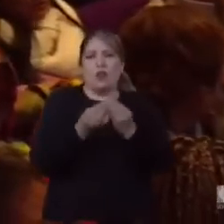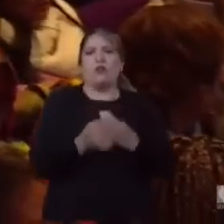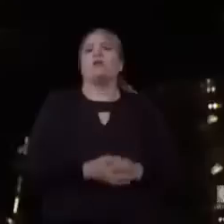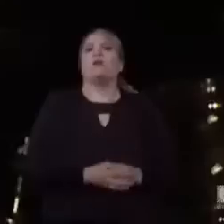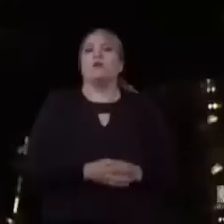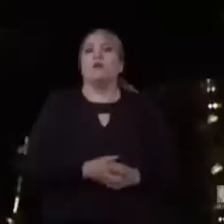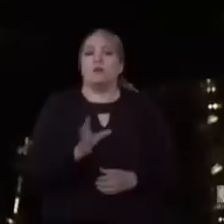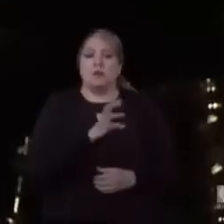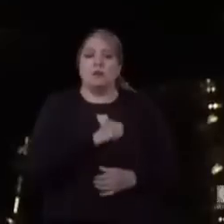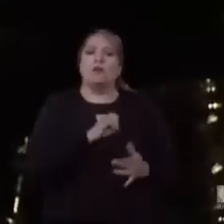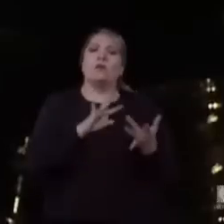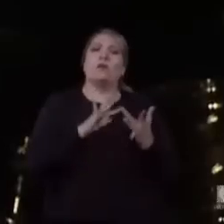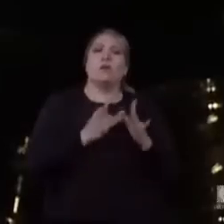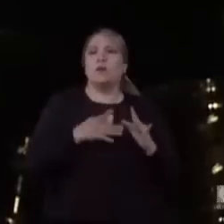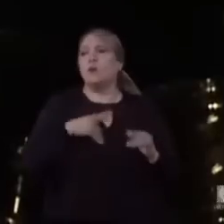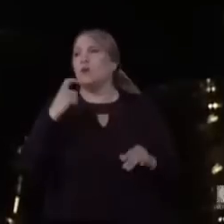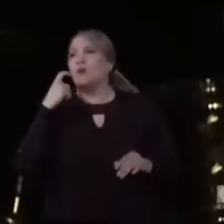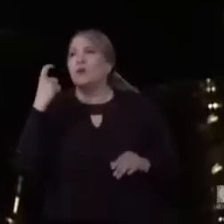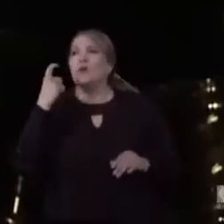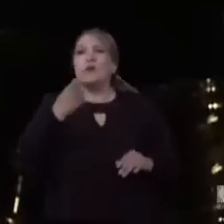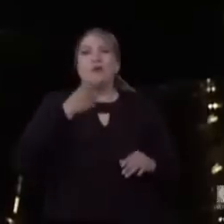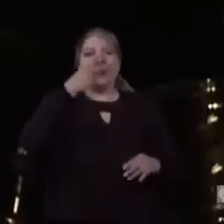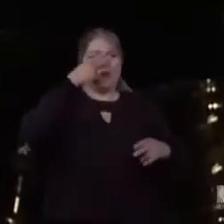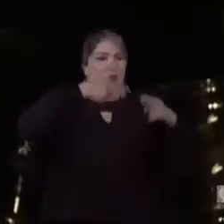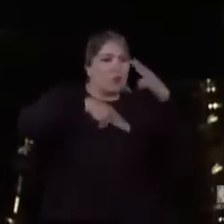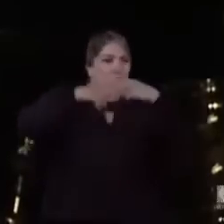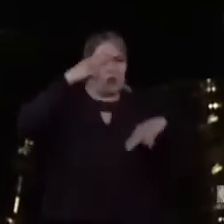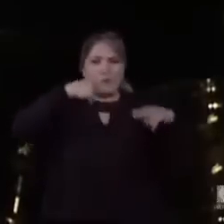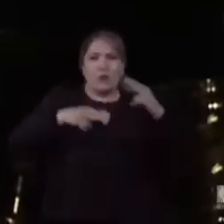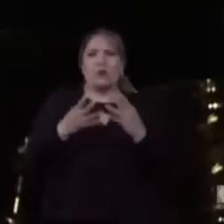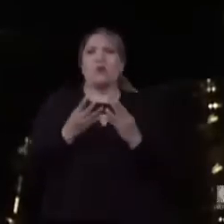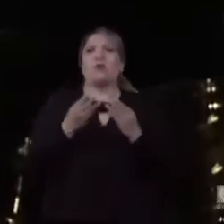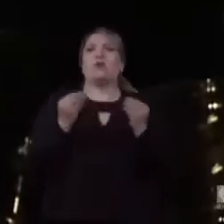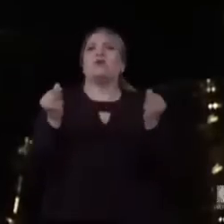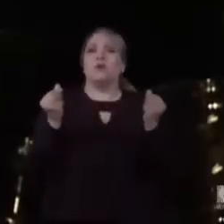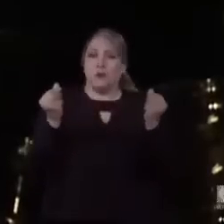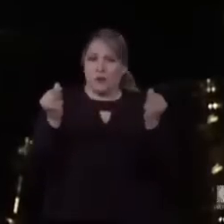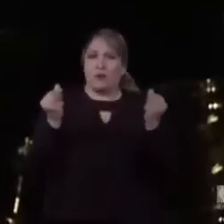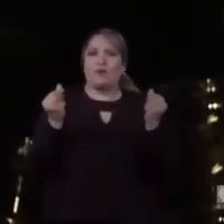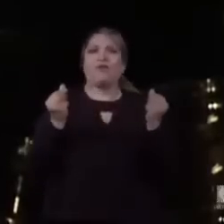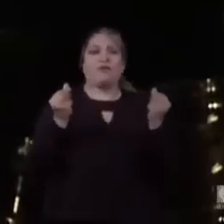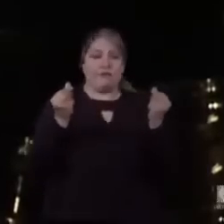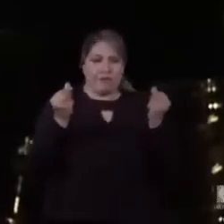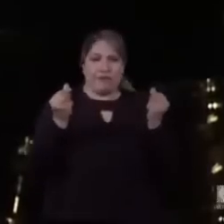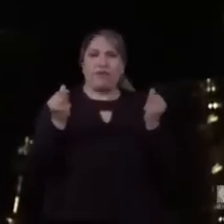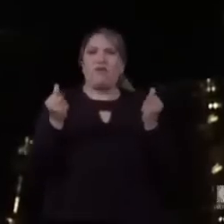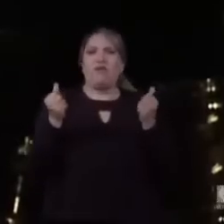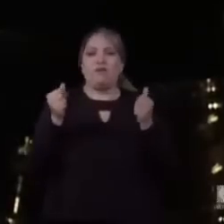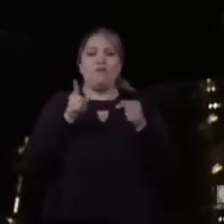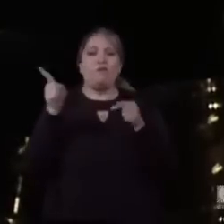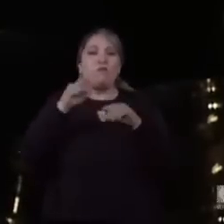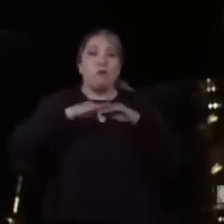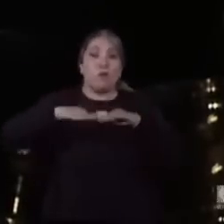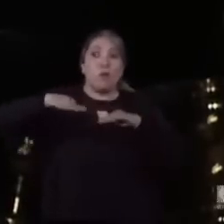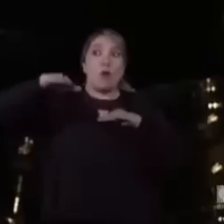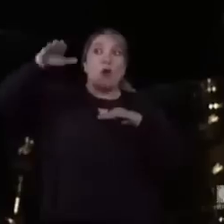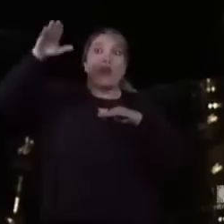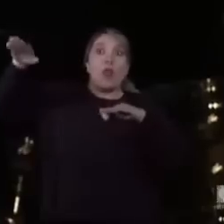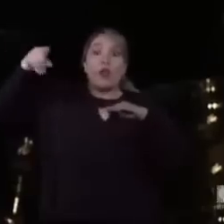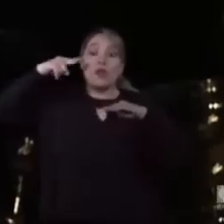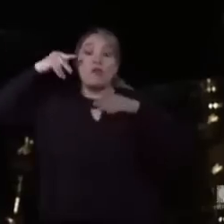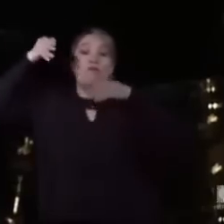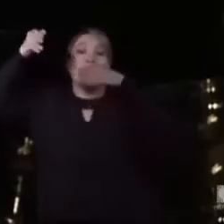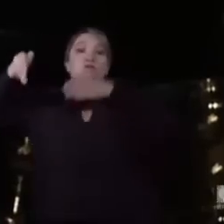Desde el dolor que buscan a sus hijos, de las que buscan a sus hijos desaparecidos, desde la tumba en la montaña de